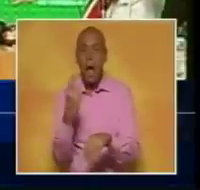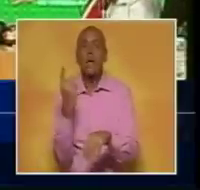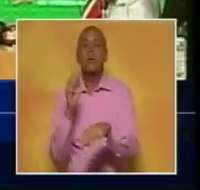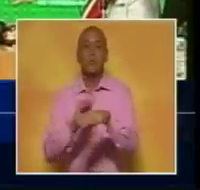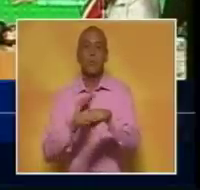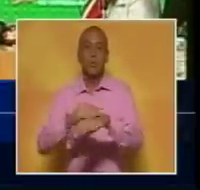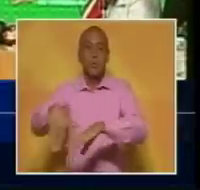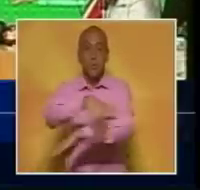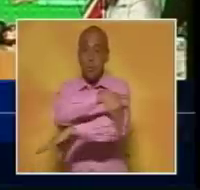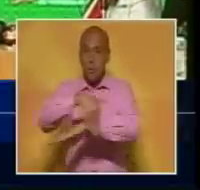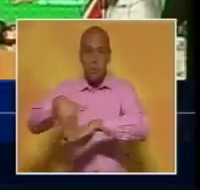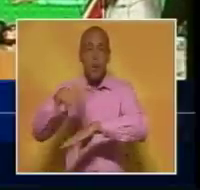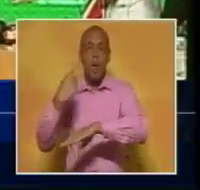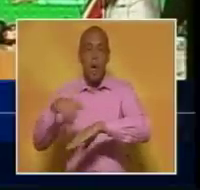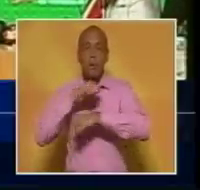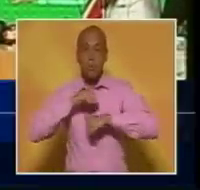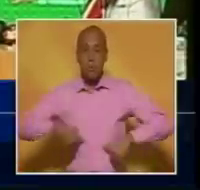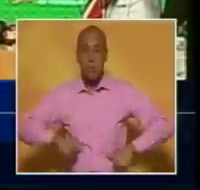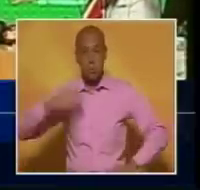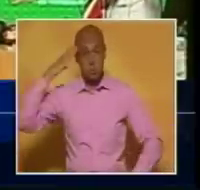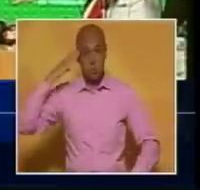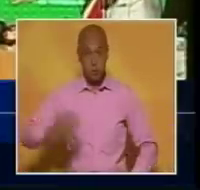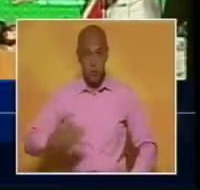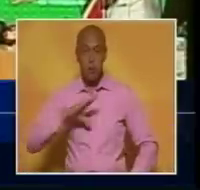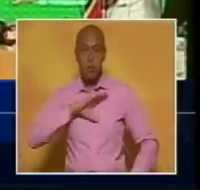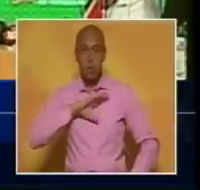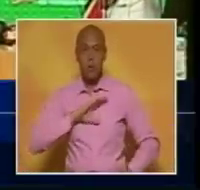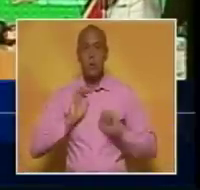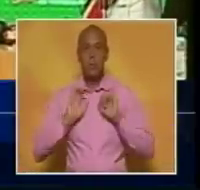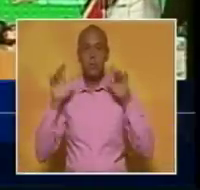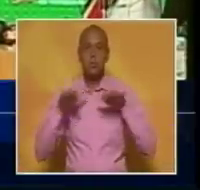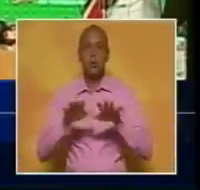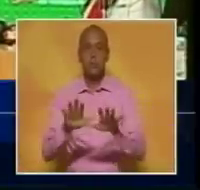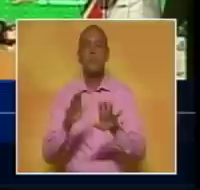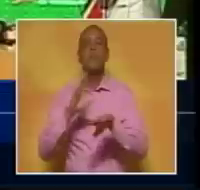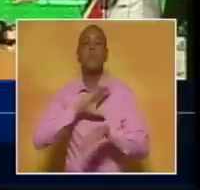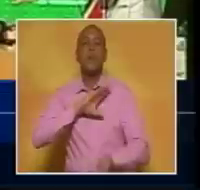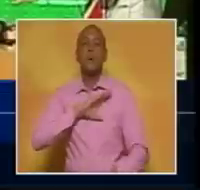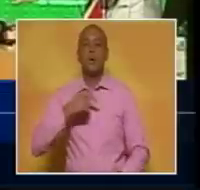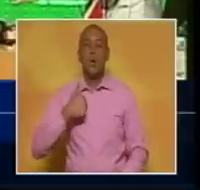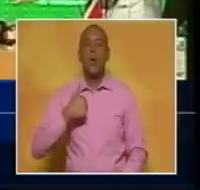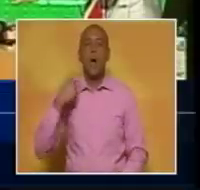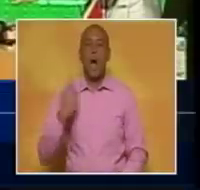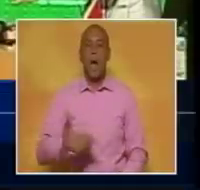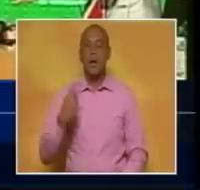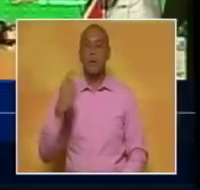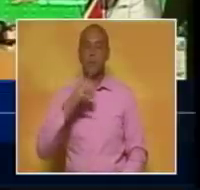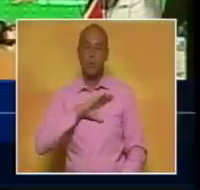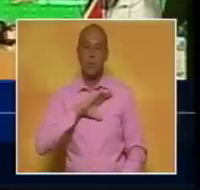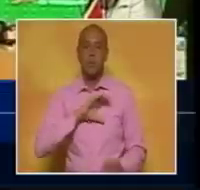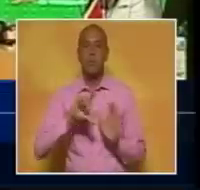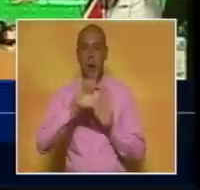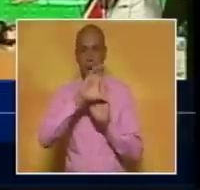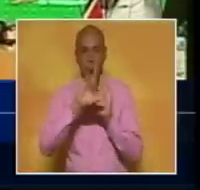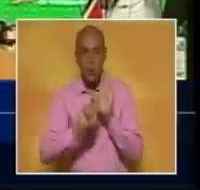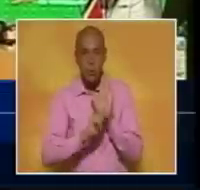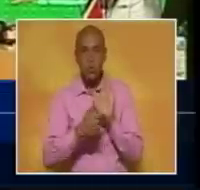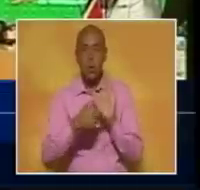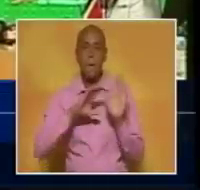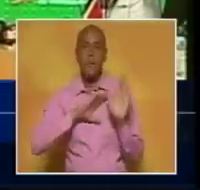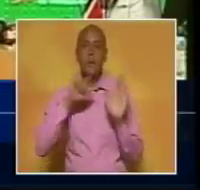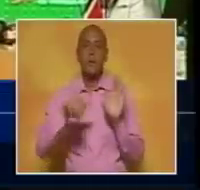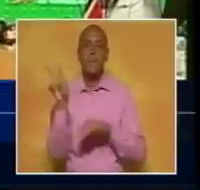el despliegue de nuestra Fuerza Armada en el ejercicio pleno de nuestra soberanía constitucional en